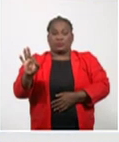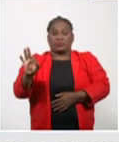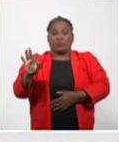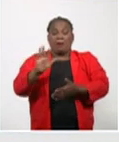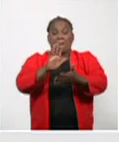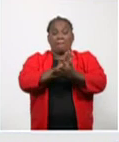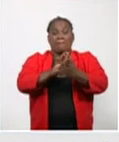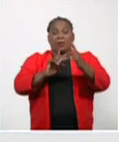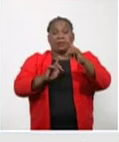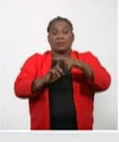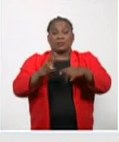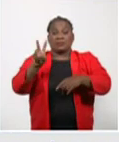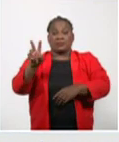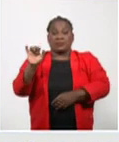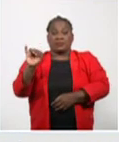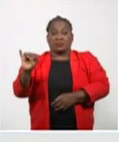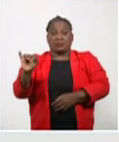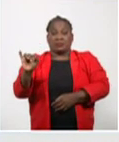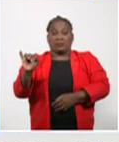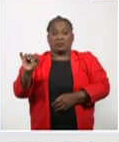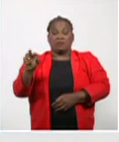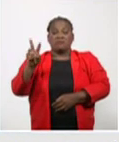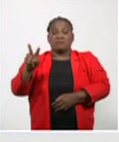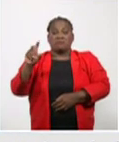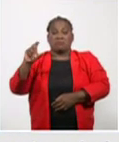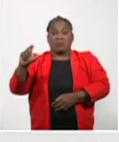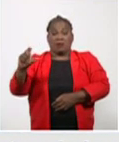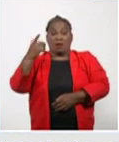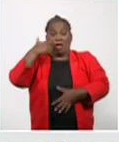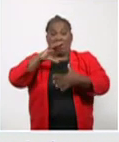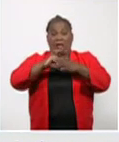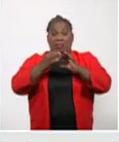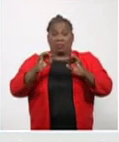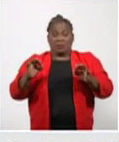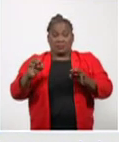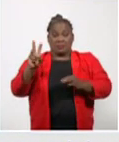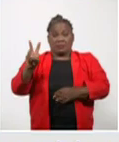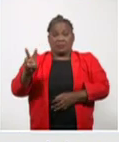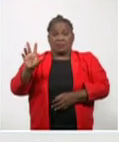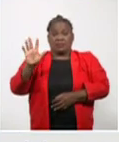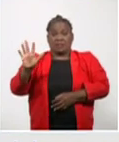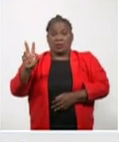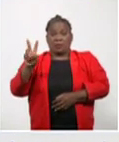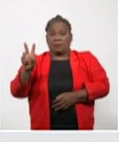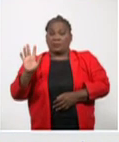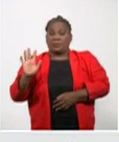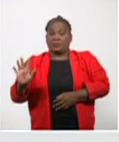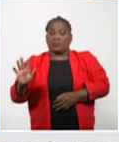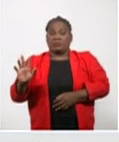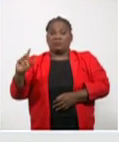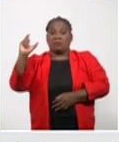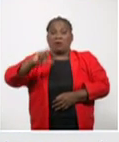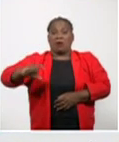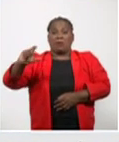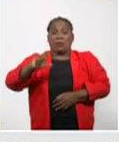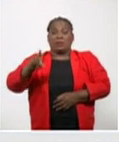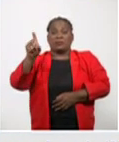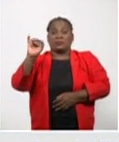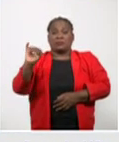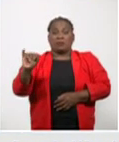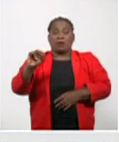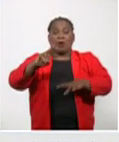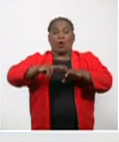Matanzas 26, Villa Clara y Artemisa con 25 cada uno, Camagüey 16, Holguín